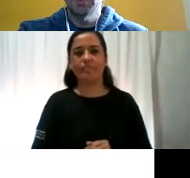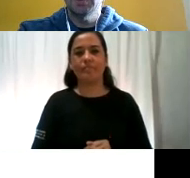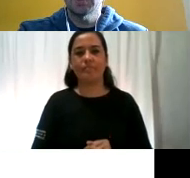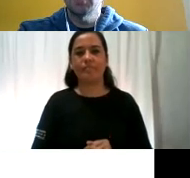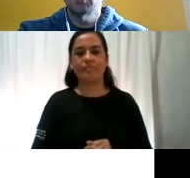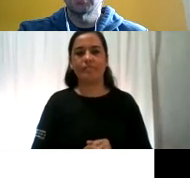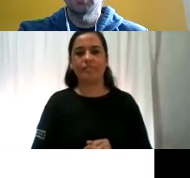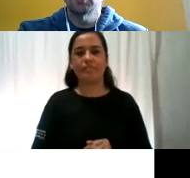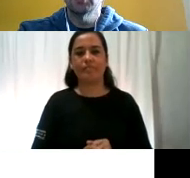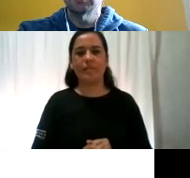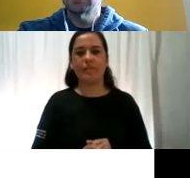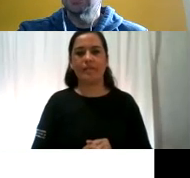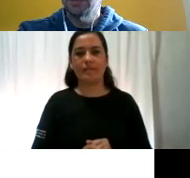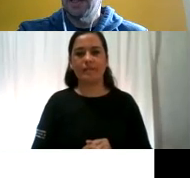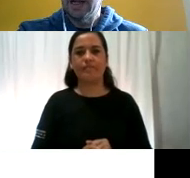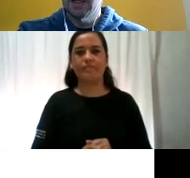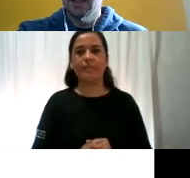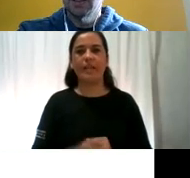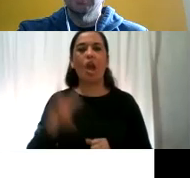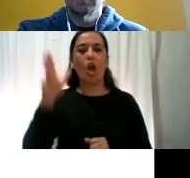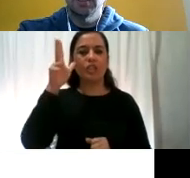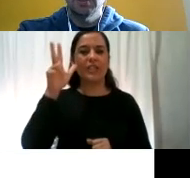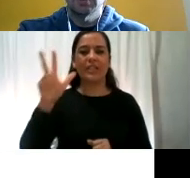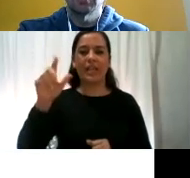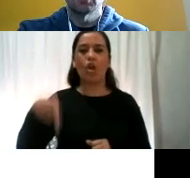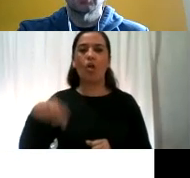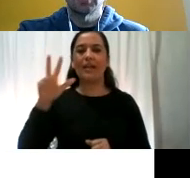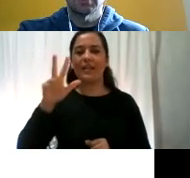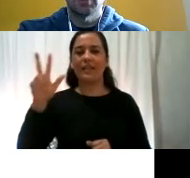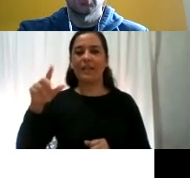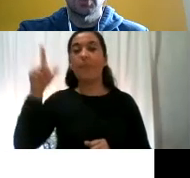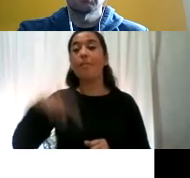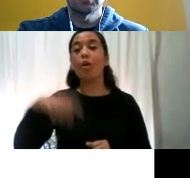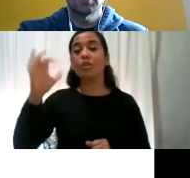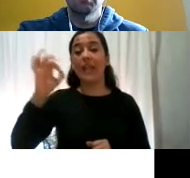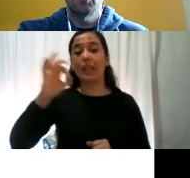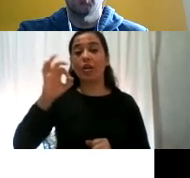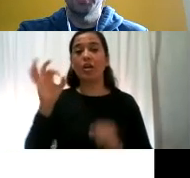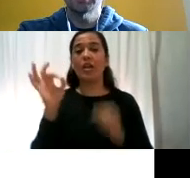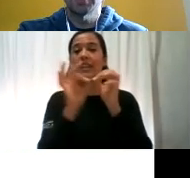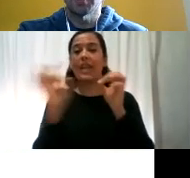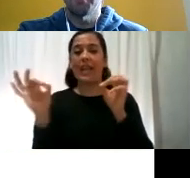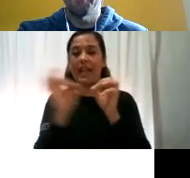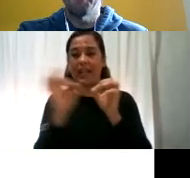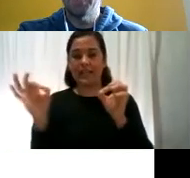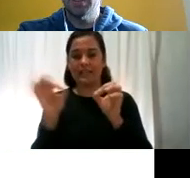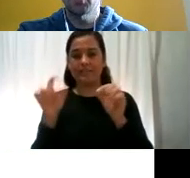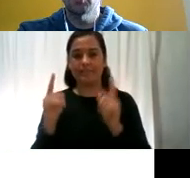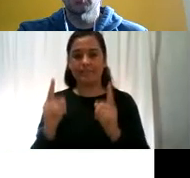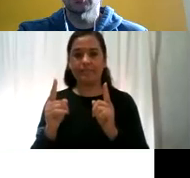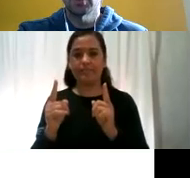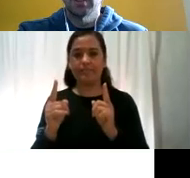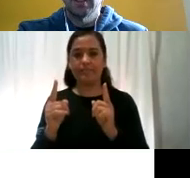83,33% de esta longitud central. ¿Sí? Entonces, los tramos extremos los voy a hacer